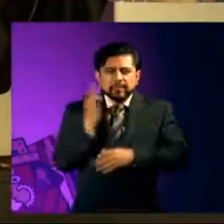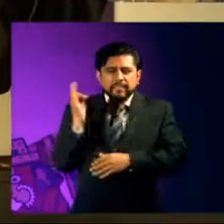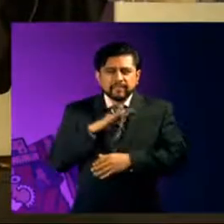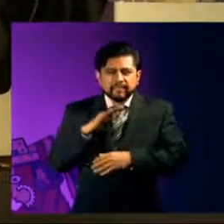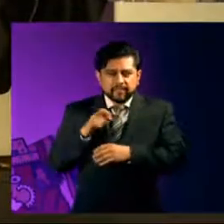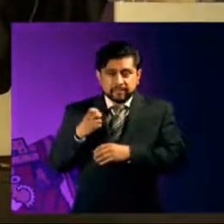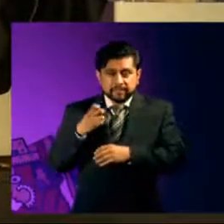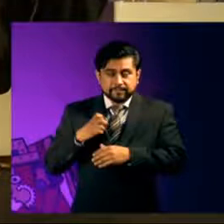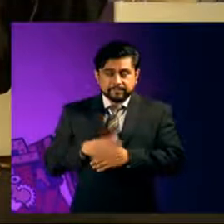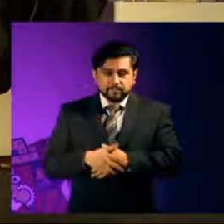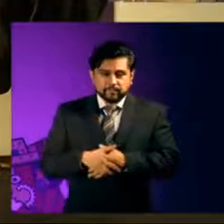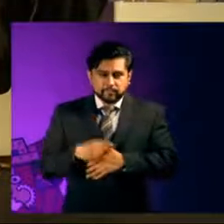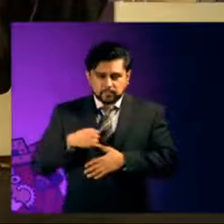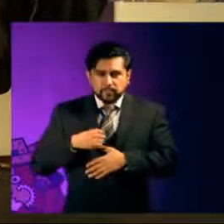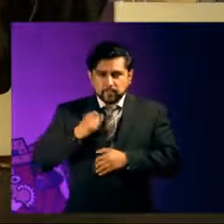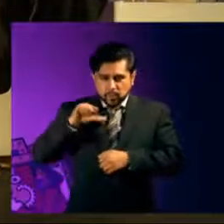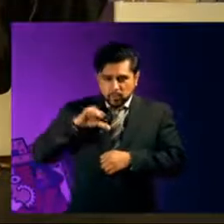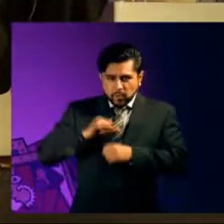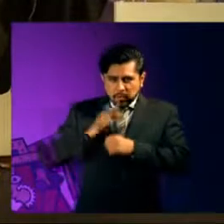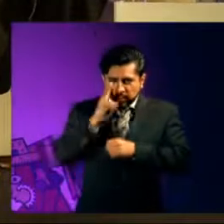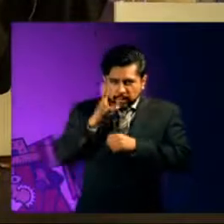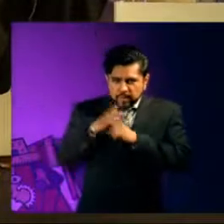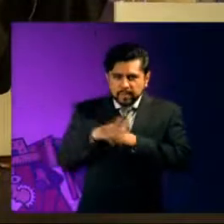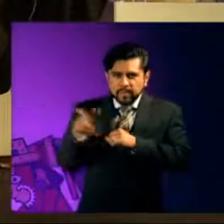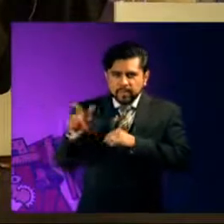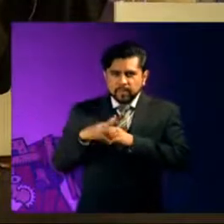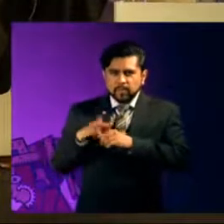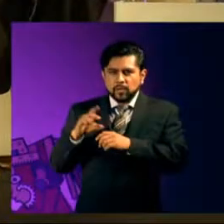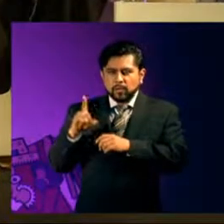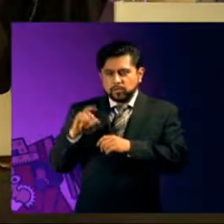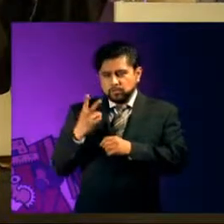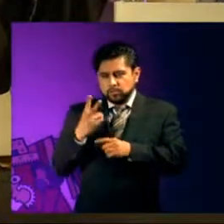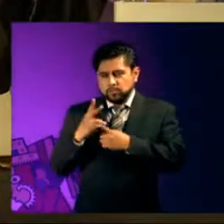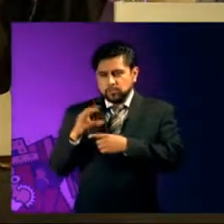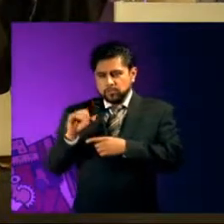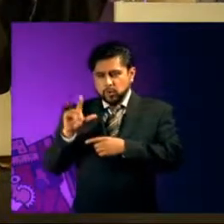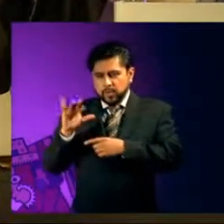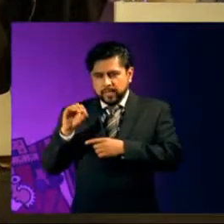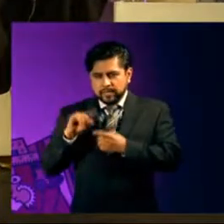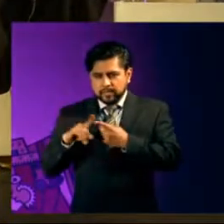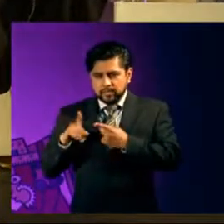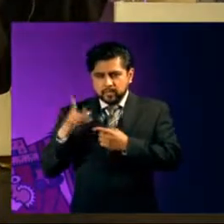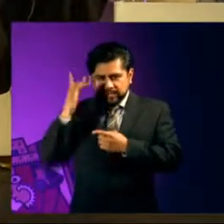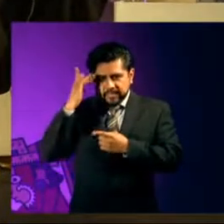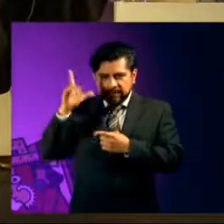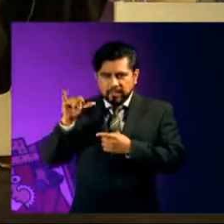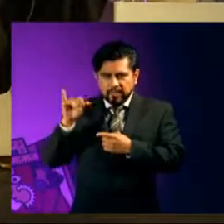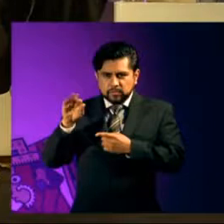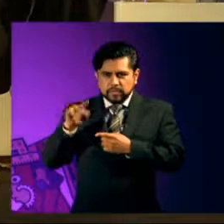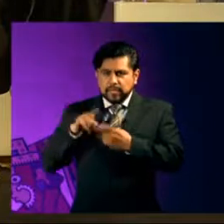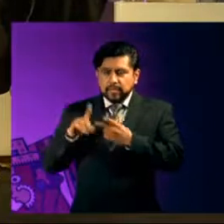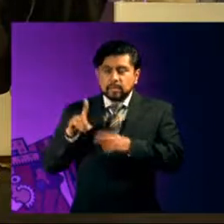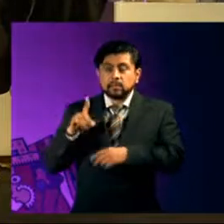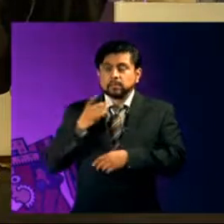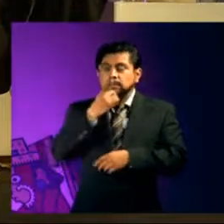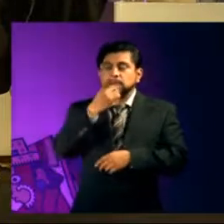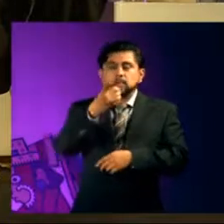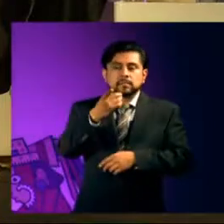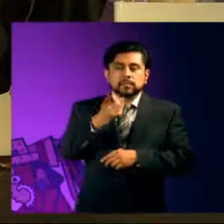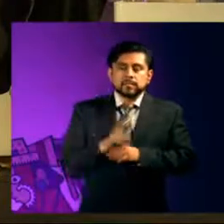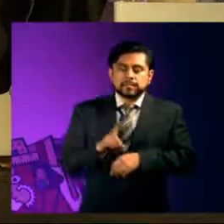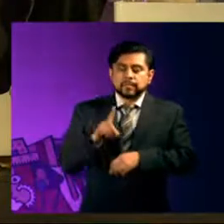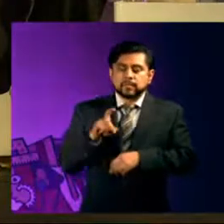de dos bocas o del aeropuerto de santa lucia no se inundan dicen no